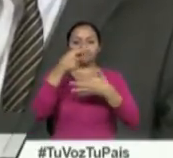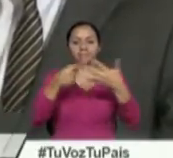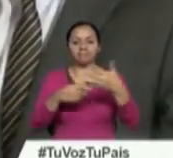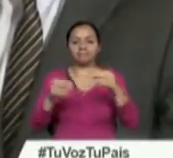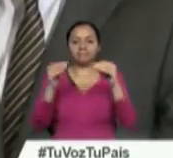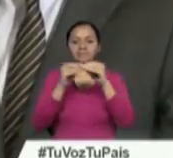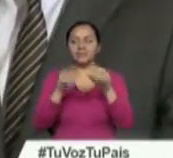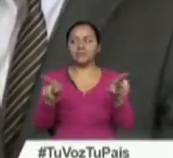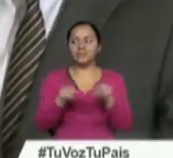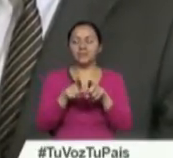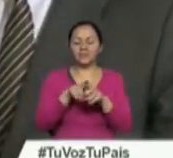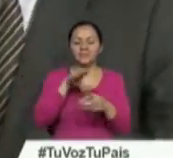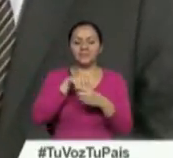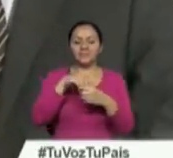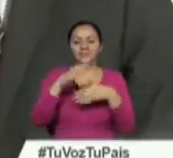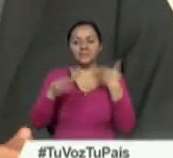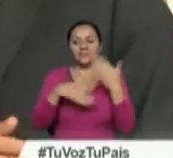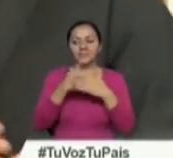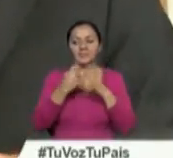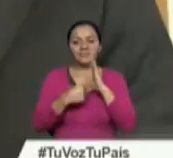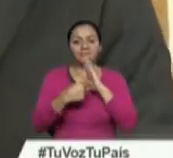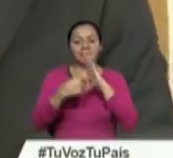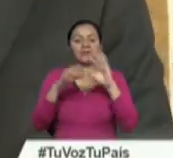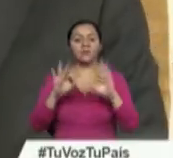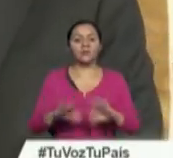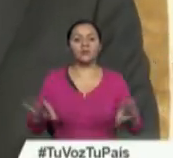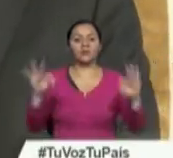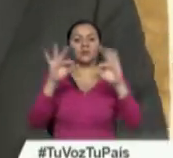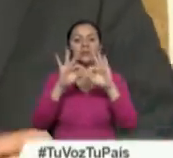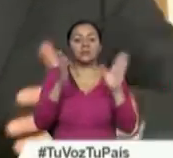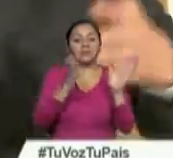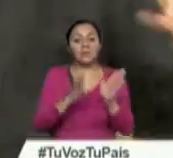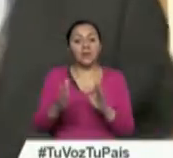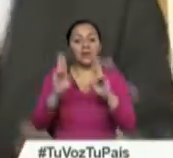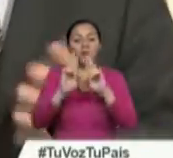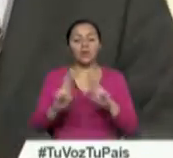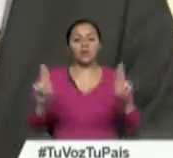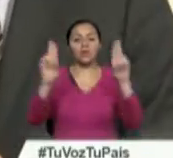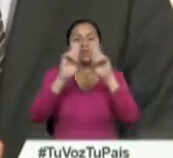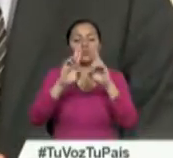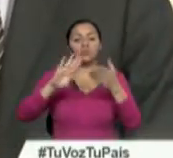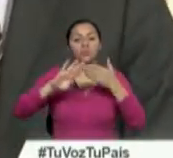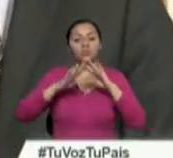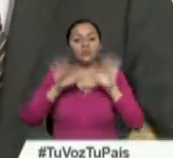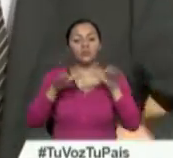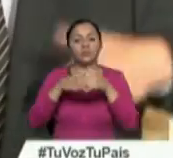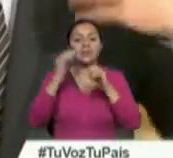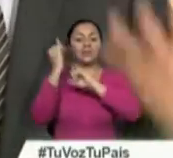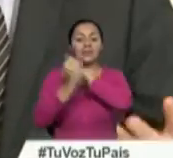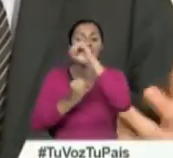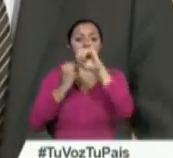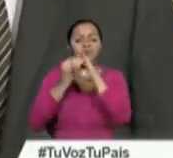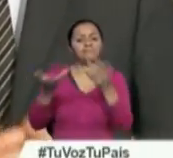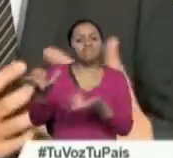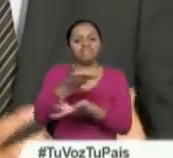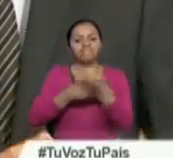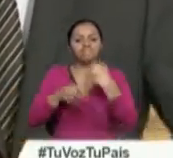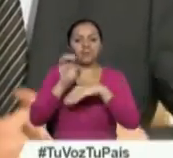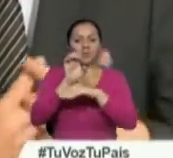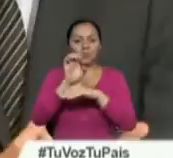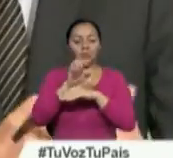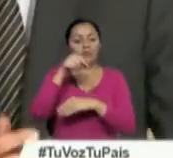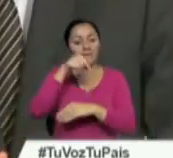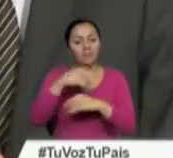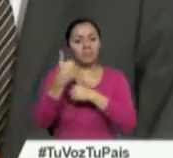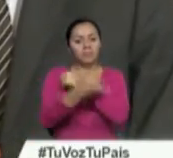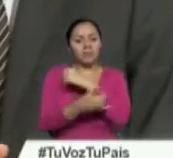y creo que demuestra también la importancia que el sistema de Naciones Unidas y la comunidad internacional en su conjunto le da al Ecuador. Un país que